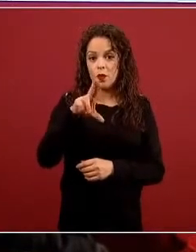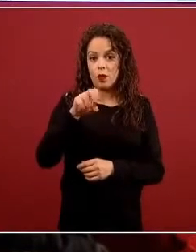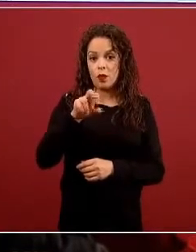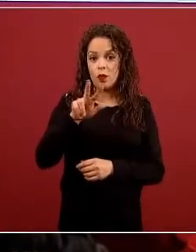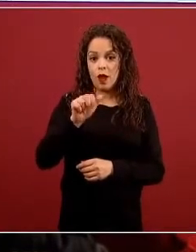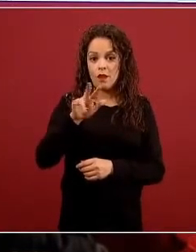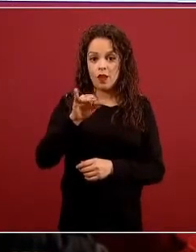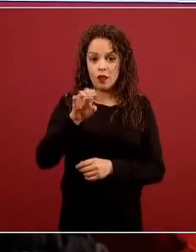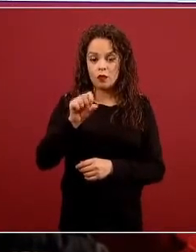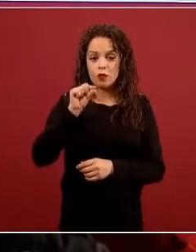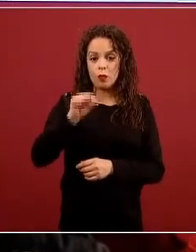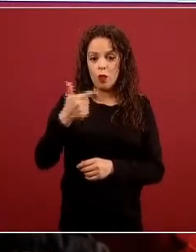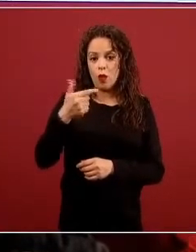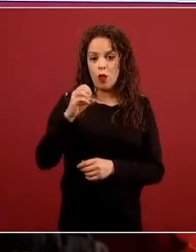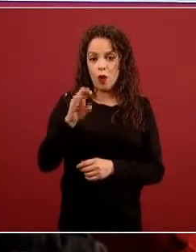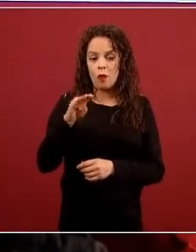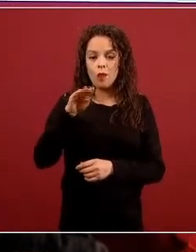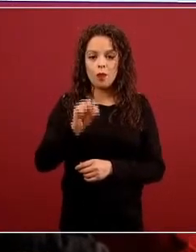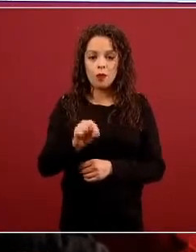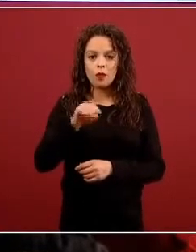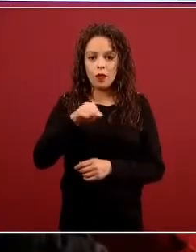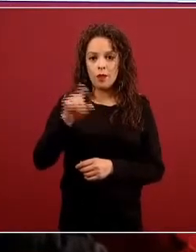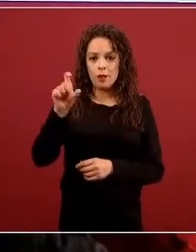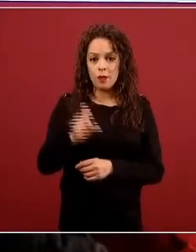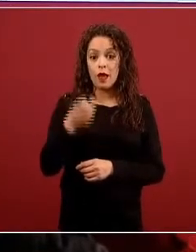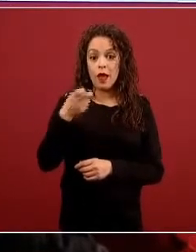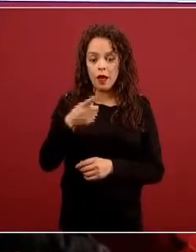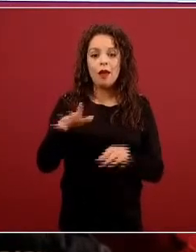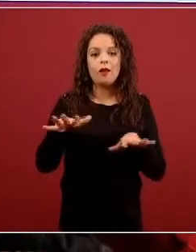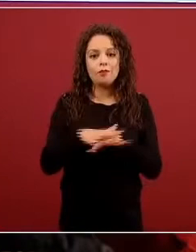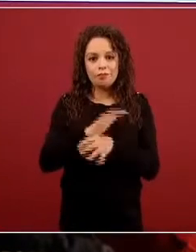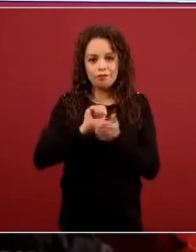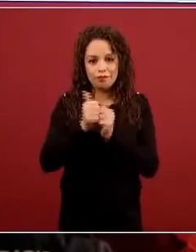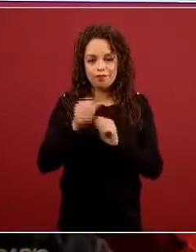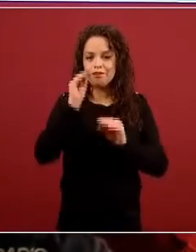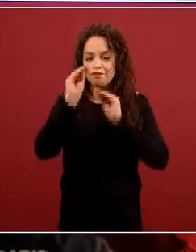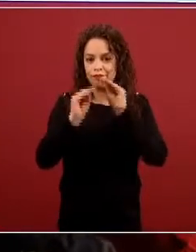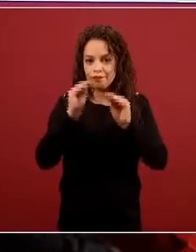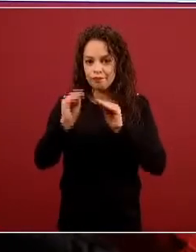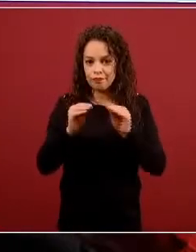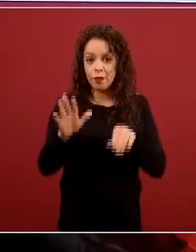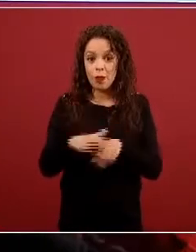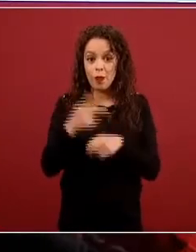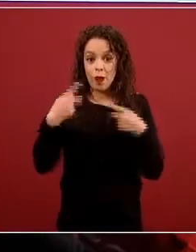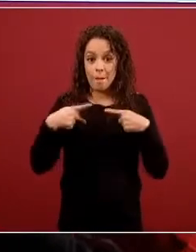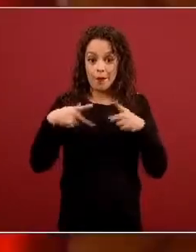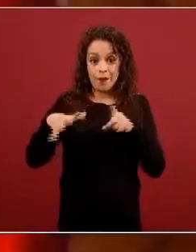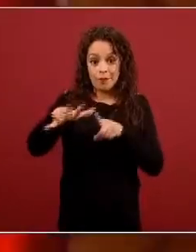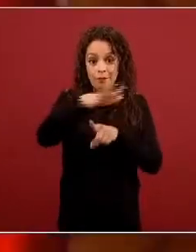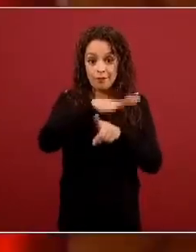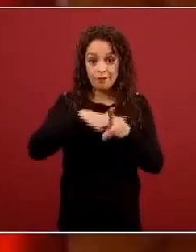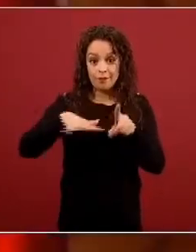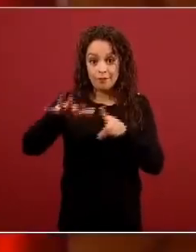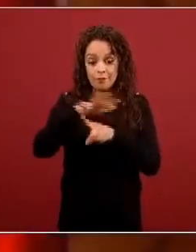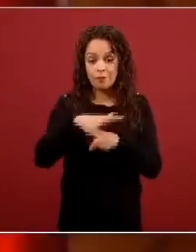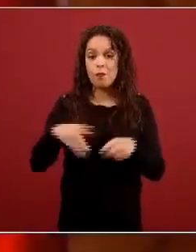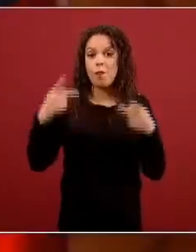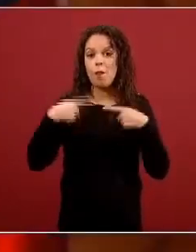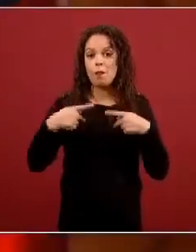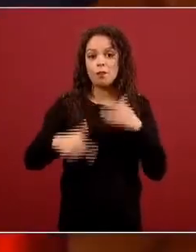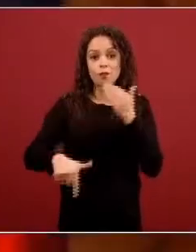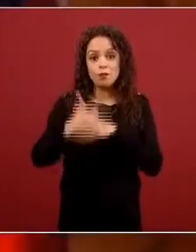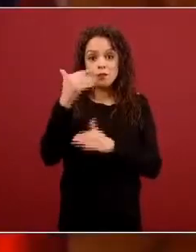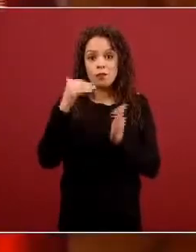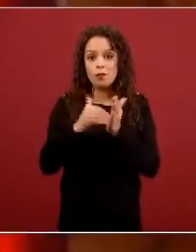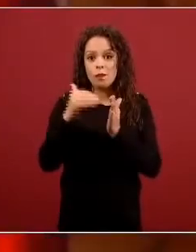coronavirus.gov.mx, que además ha ido también transformándose. La sociedad civil, gracias a esto, ahorita tenemos 12 millones de usuarios,